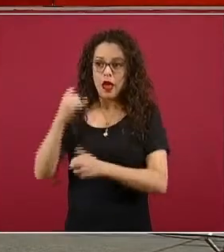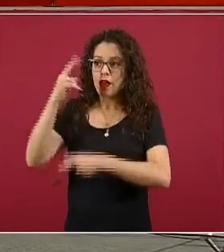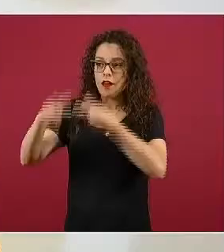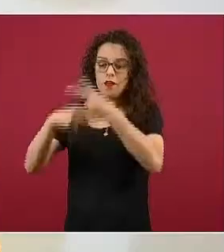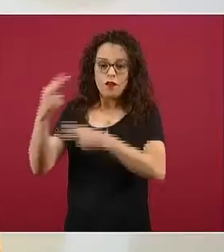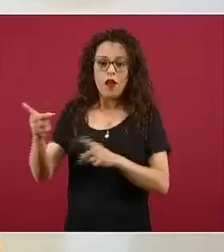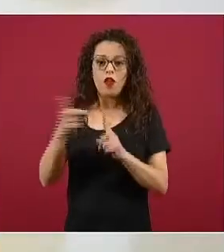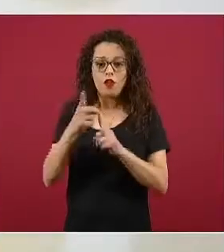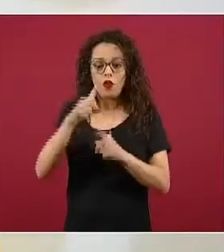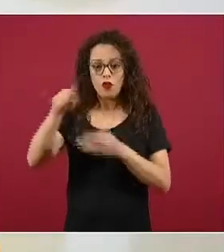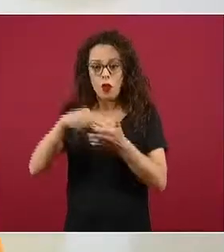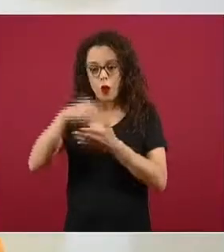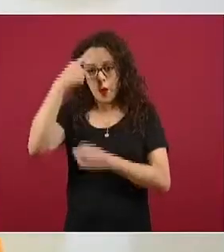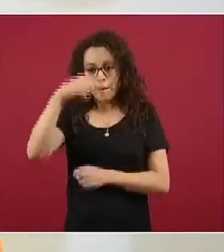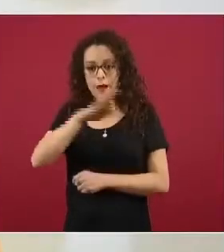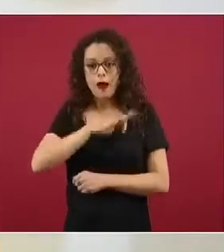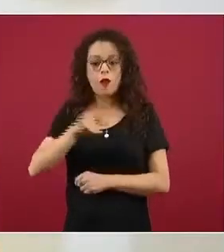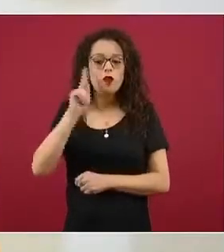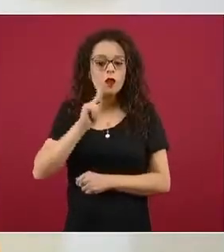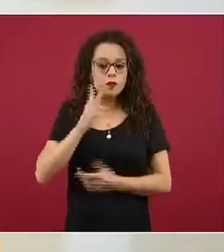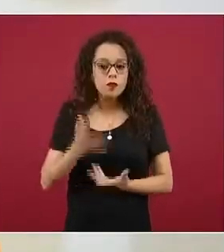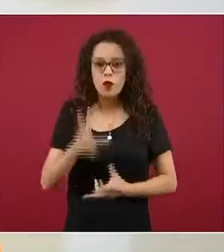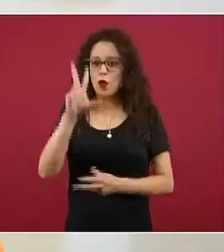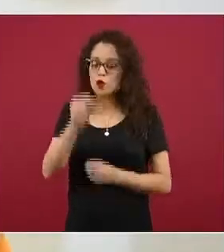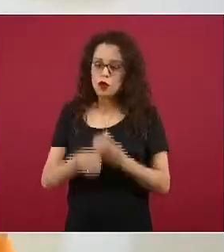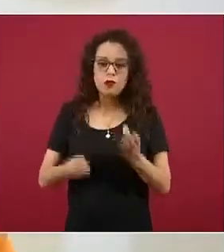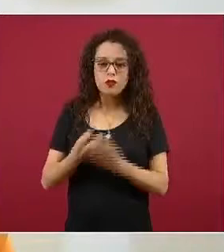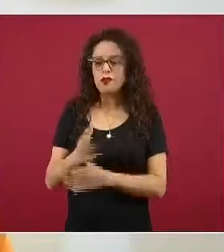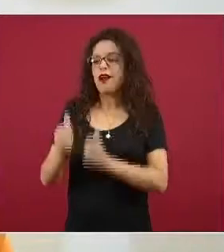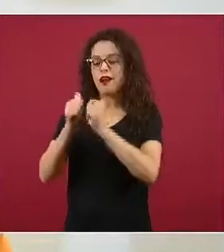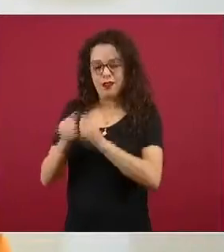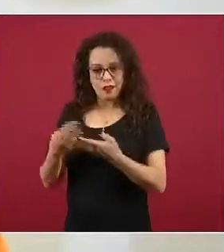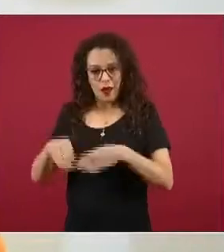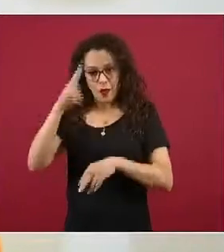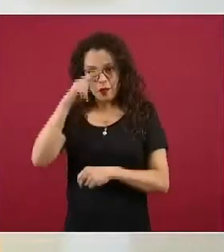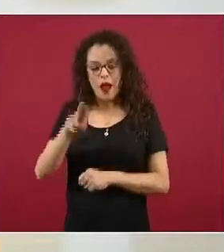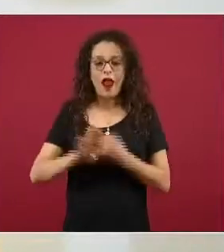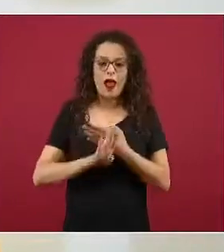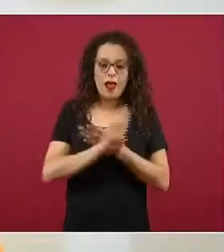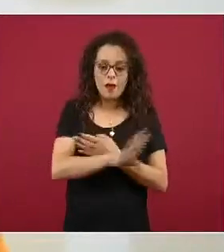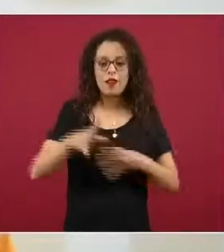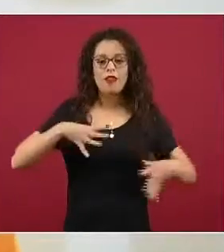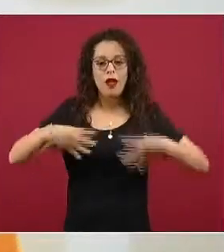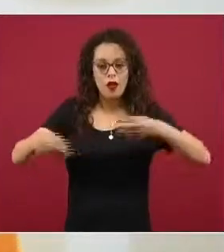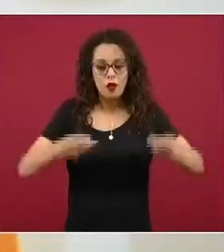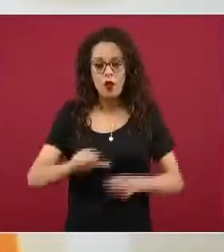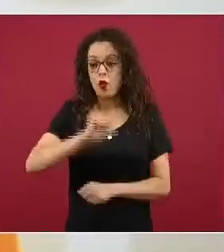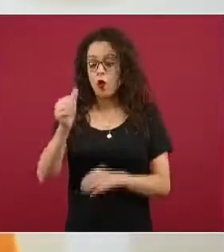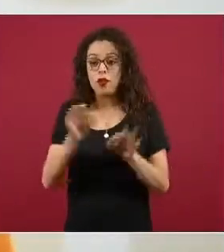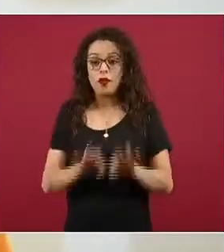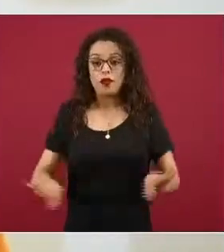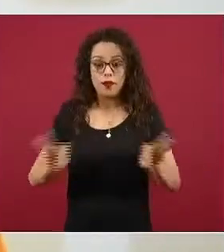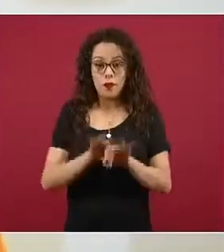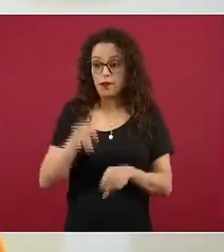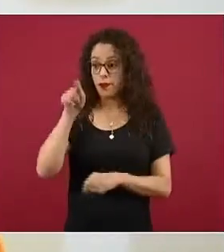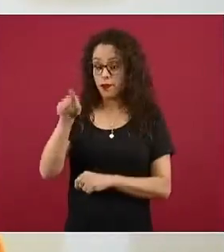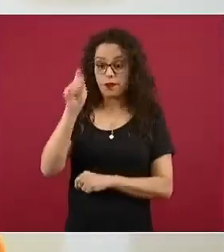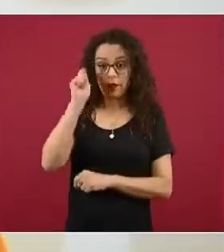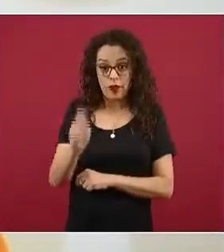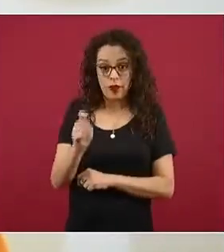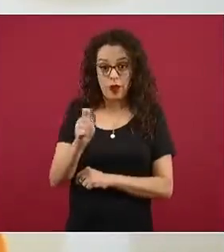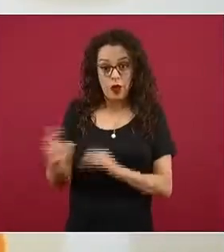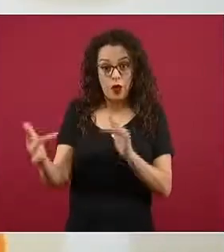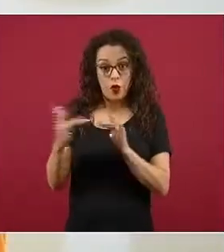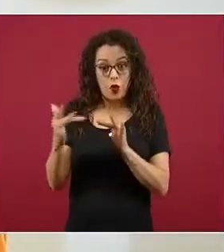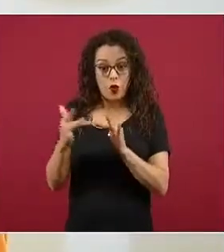no salgas, aíslate, porque puedes contagiar. Y algo que también es muy importante, si eres contacto directo de un positivo